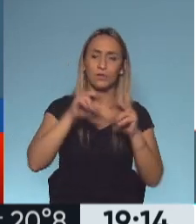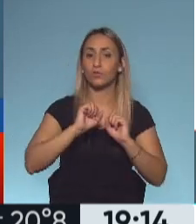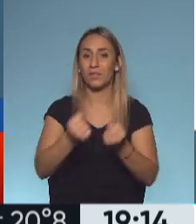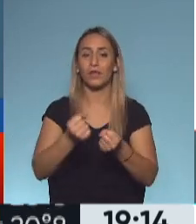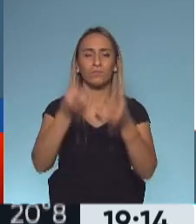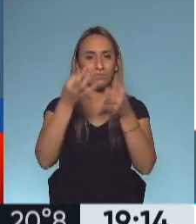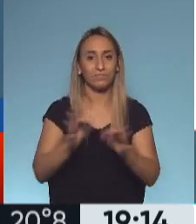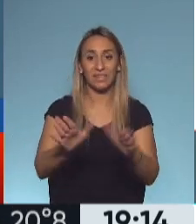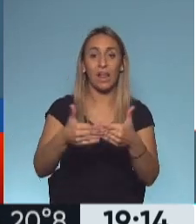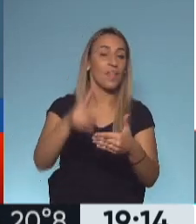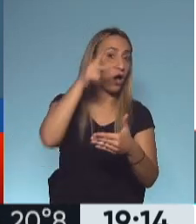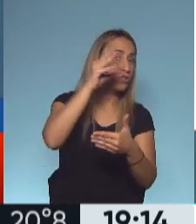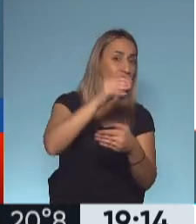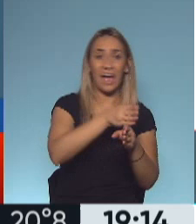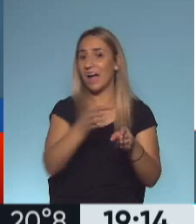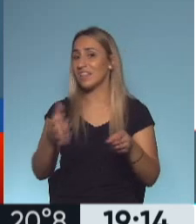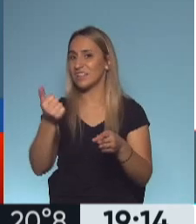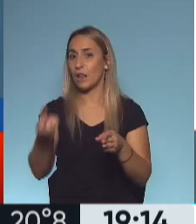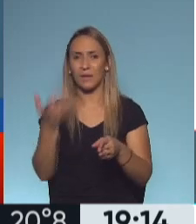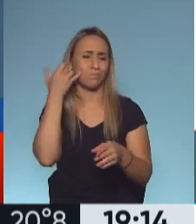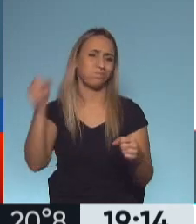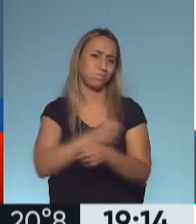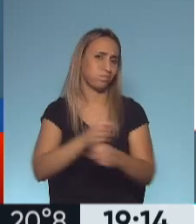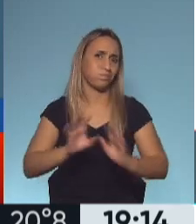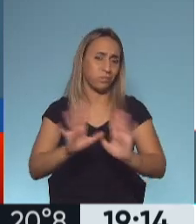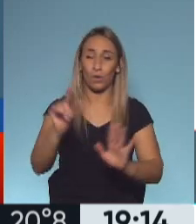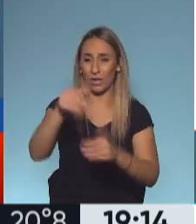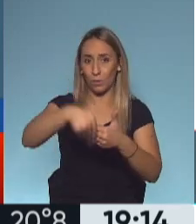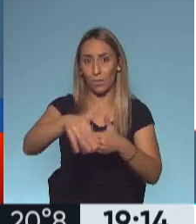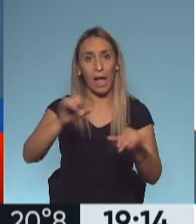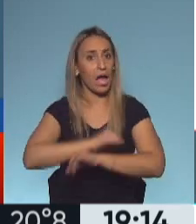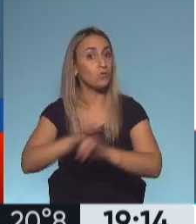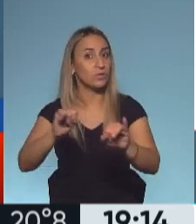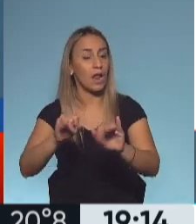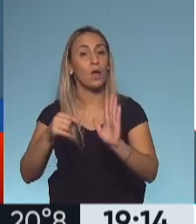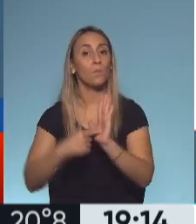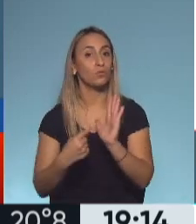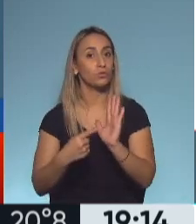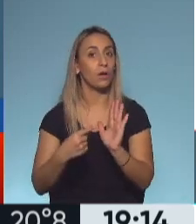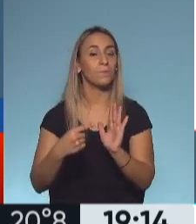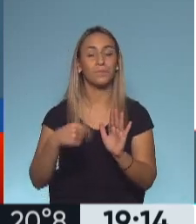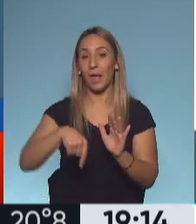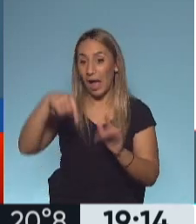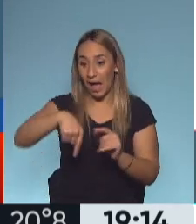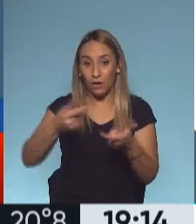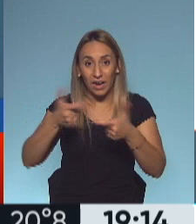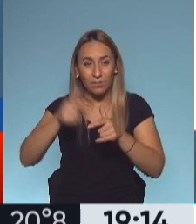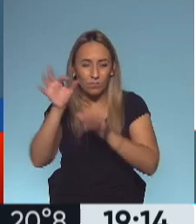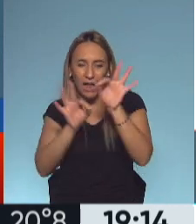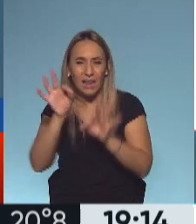las 20 hasta las 6 de la mañana está muy confirmada, es lo que se va a anunciar en un ratito. Ahora, lo que están terminando de estudiar a esta hora es